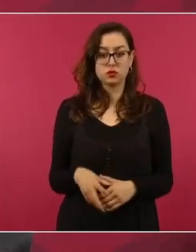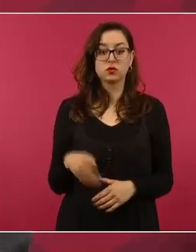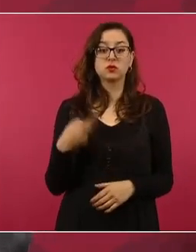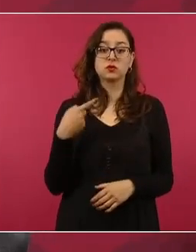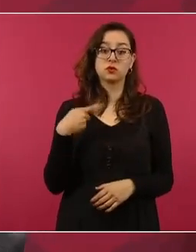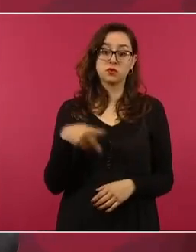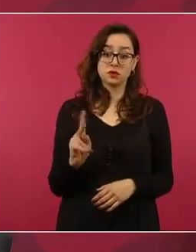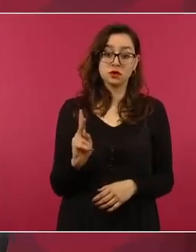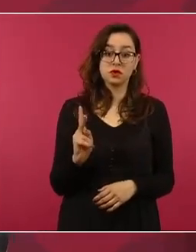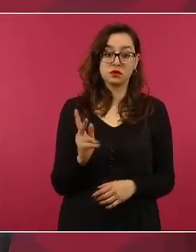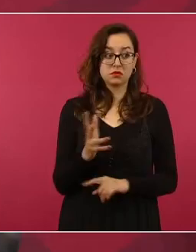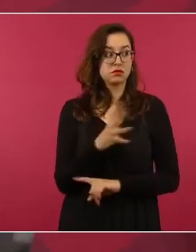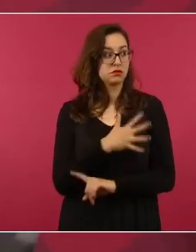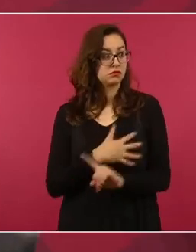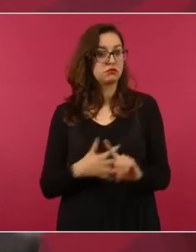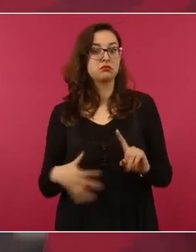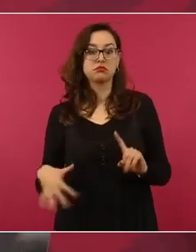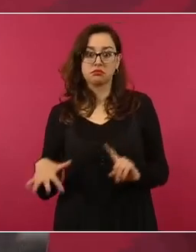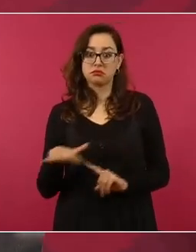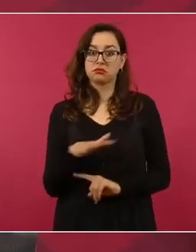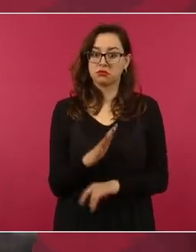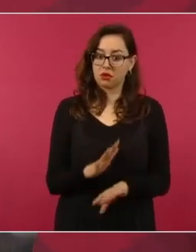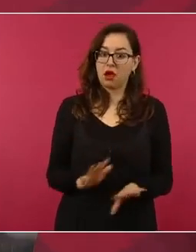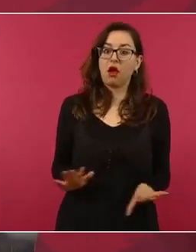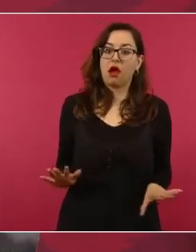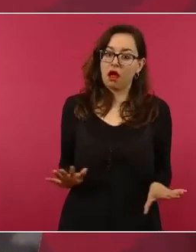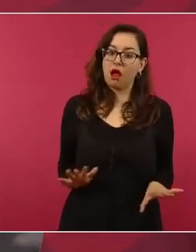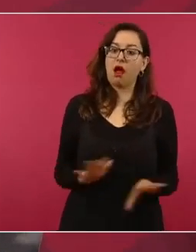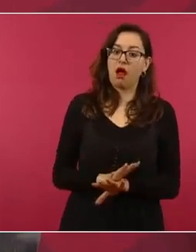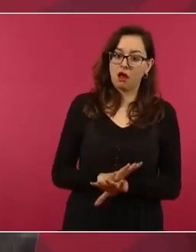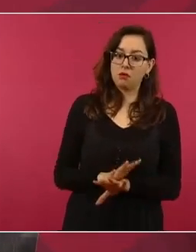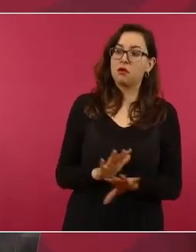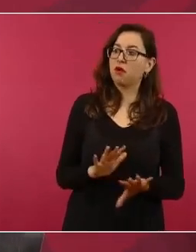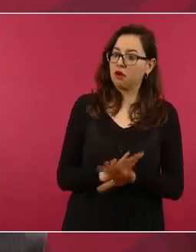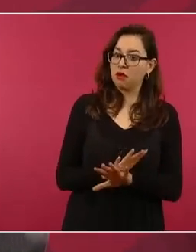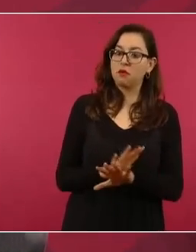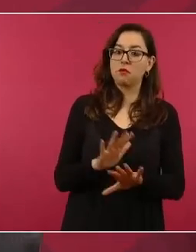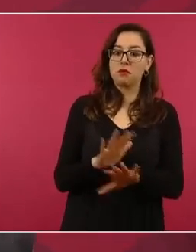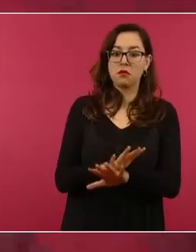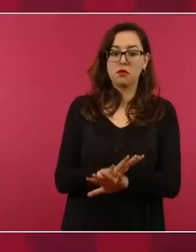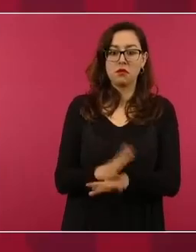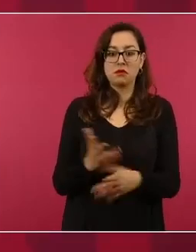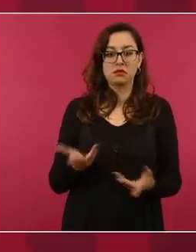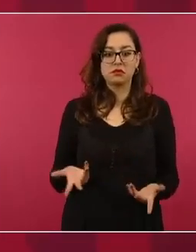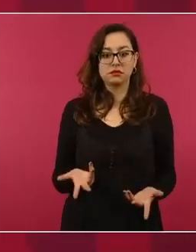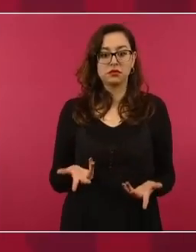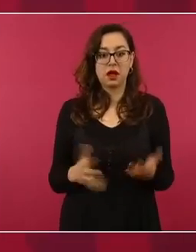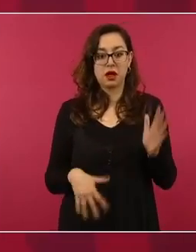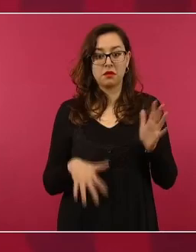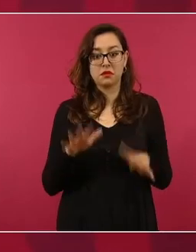se han cambiado las cosas, porque luego dicen que no hay libertad,